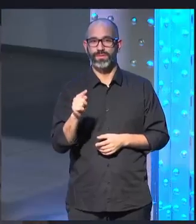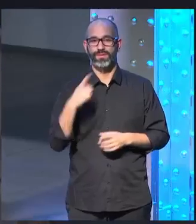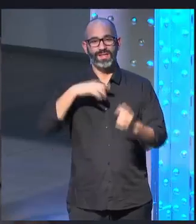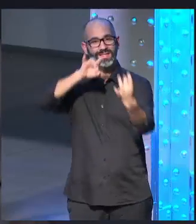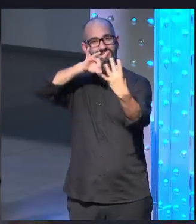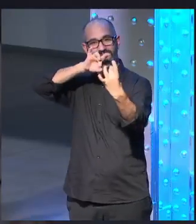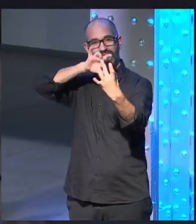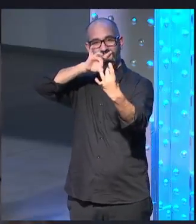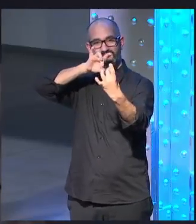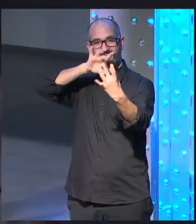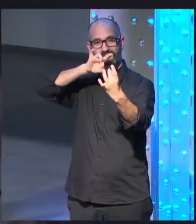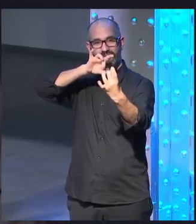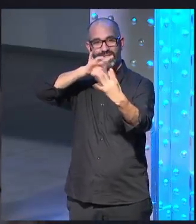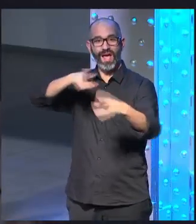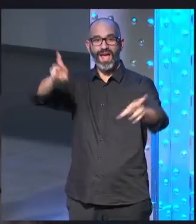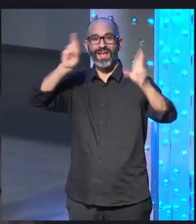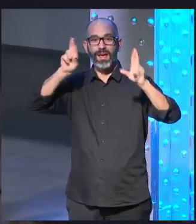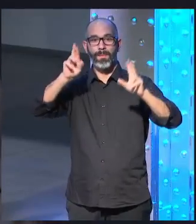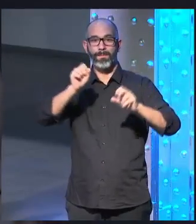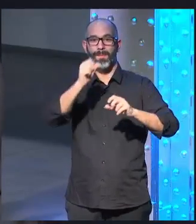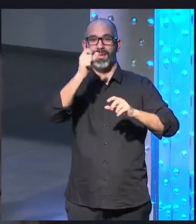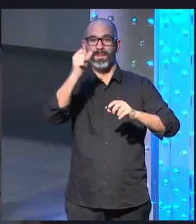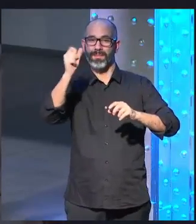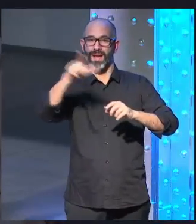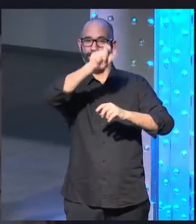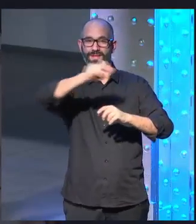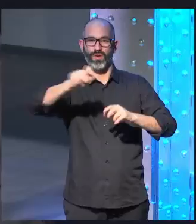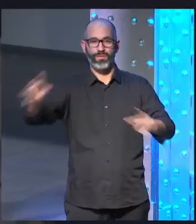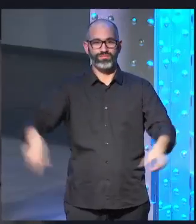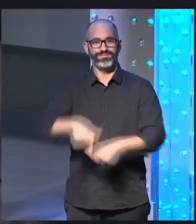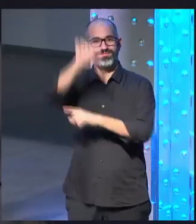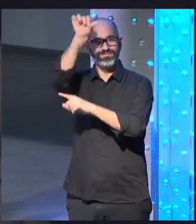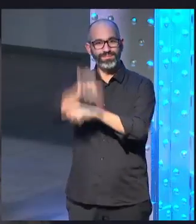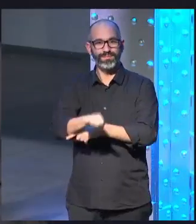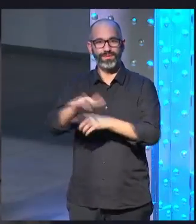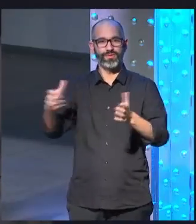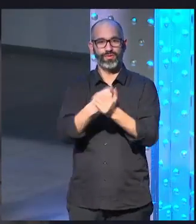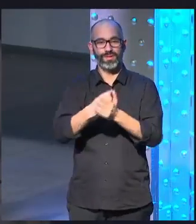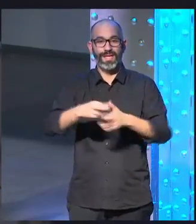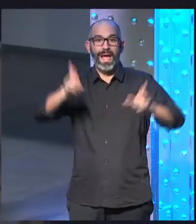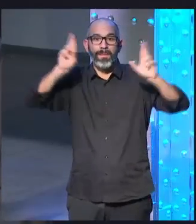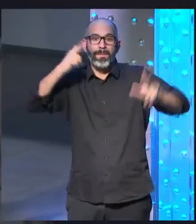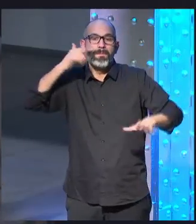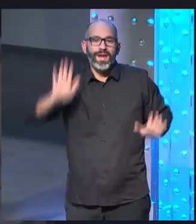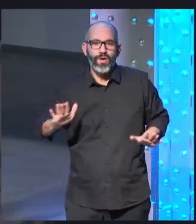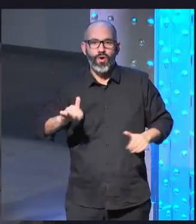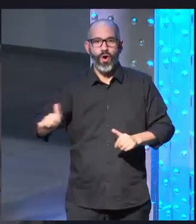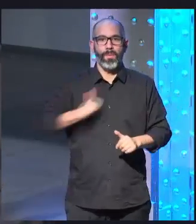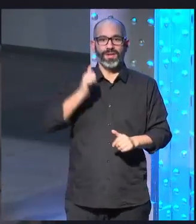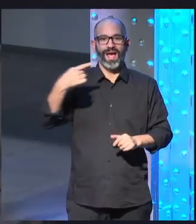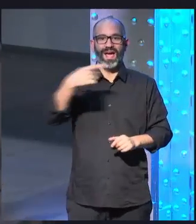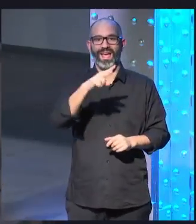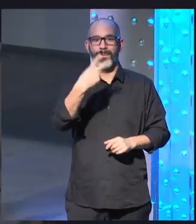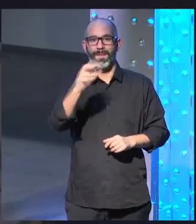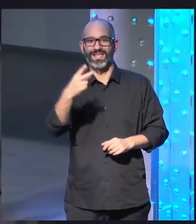por streaming. Espero que miles, decenas de miles lo hayan visto. Y un poco, no sé si era cierto la oportunidad, el